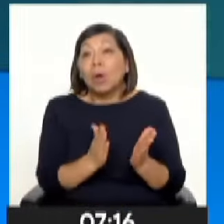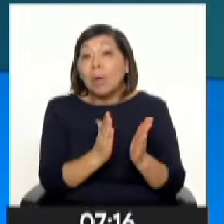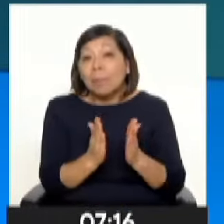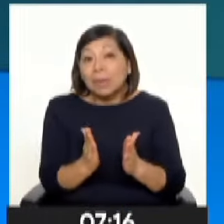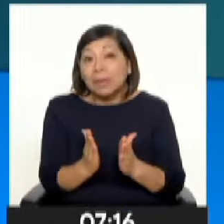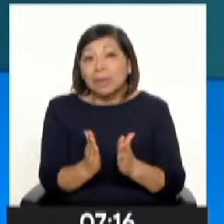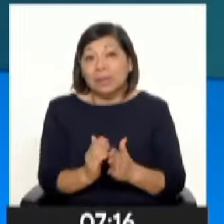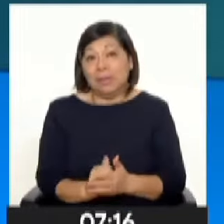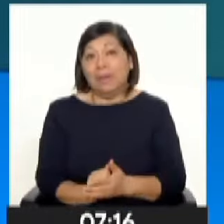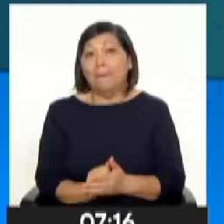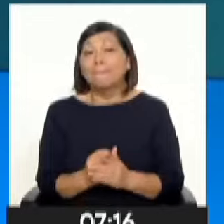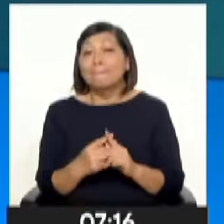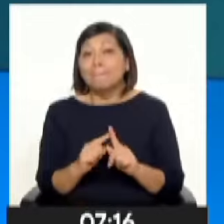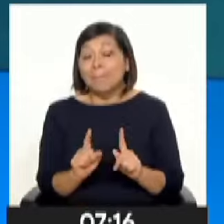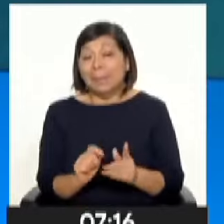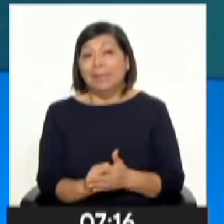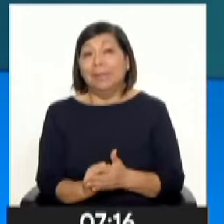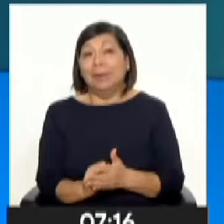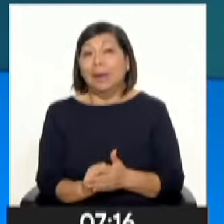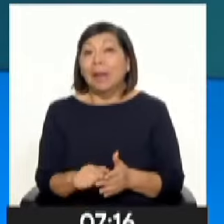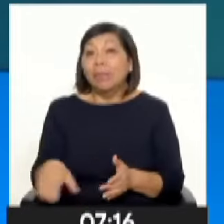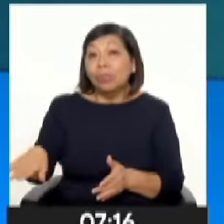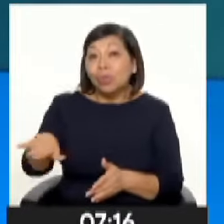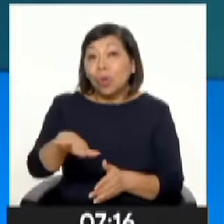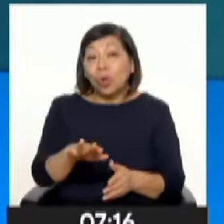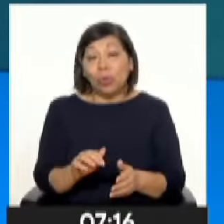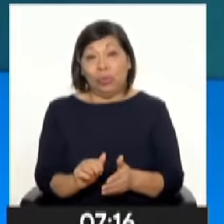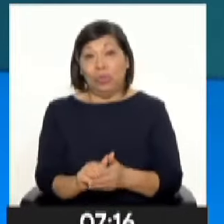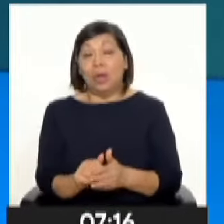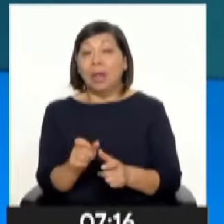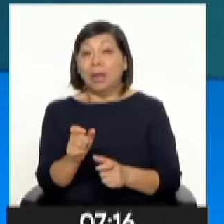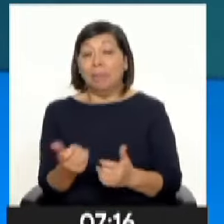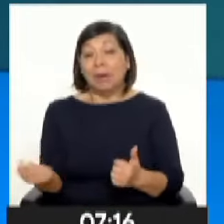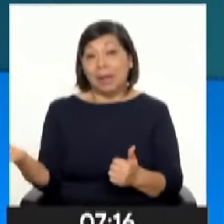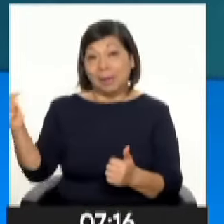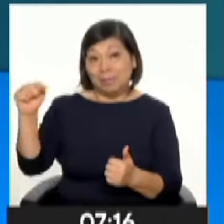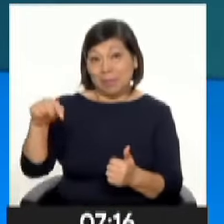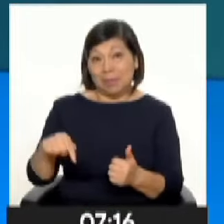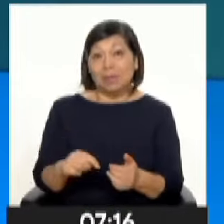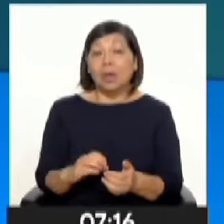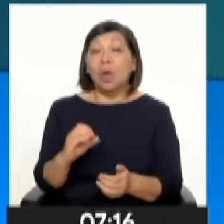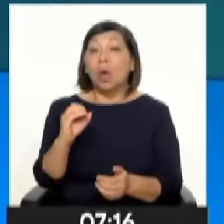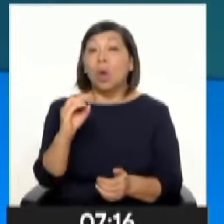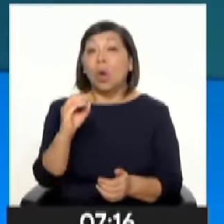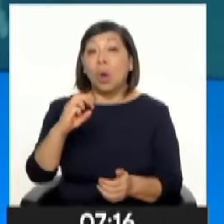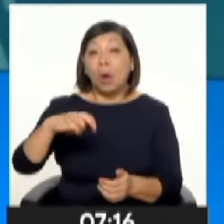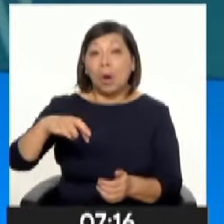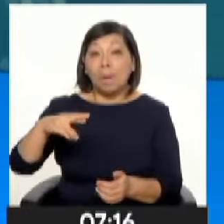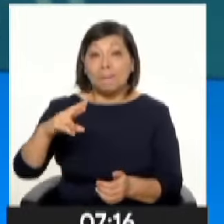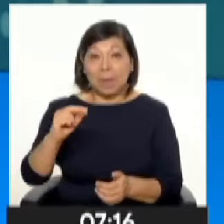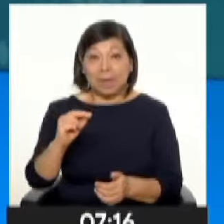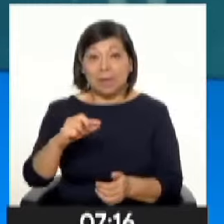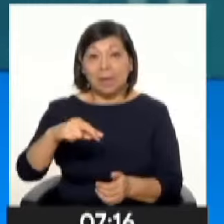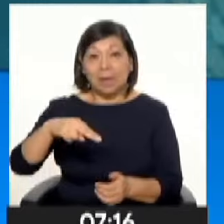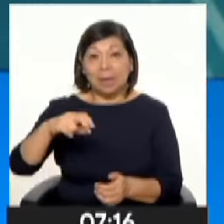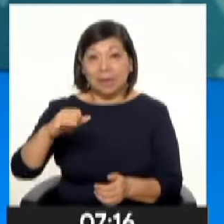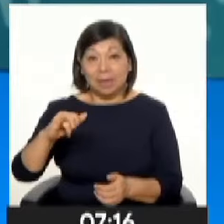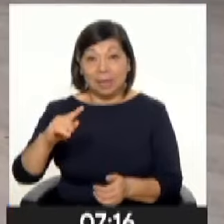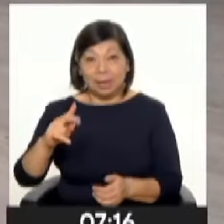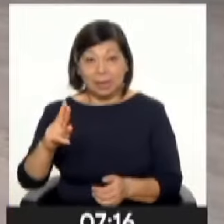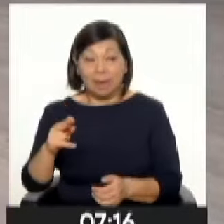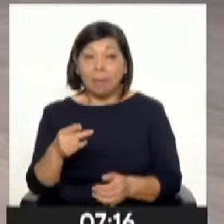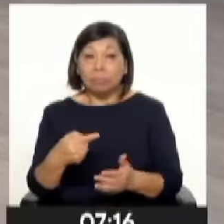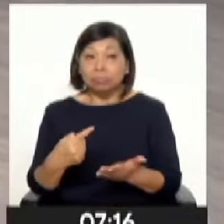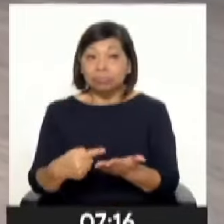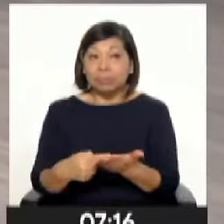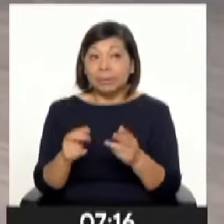en general para la población. Por eso está en los estudios Omar Neira, él es especialista en salud pública, para